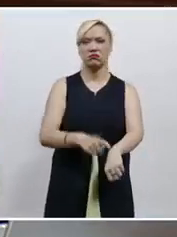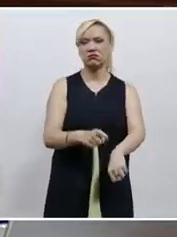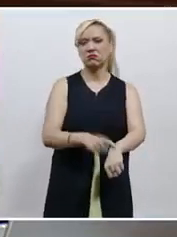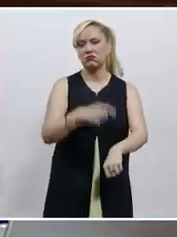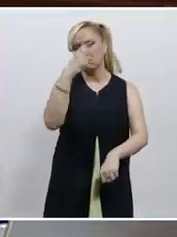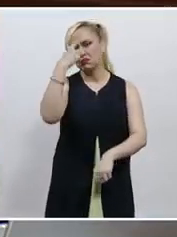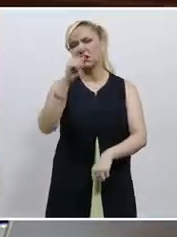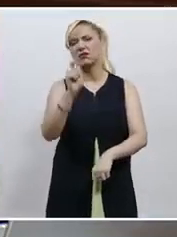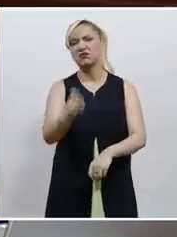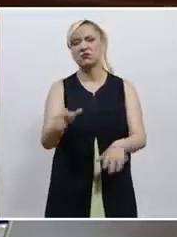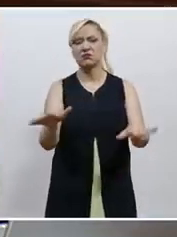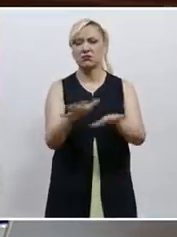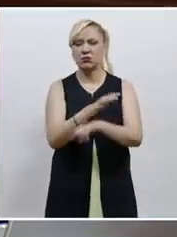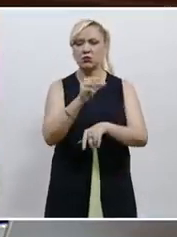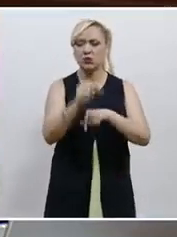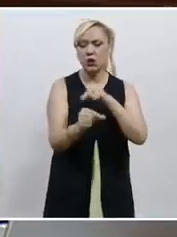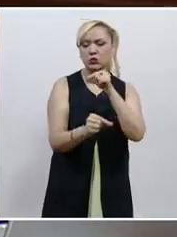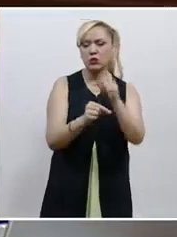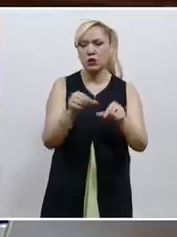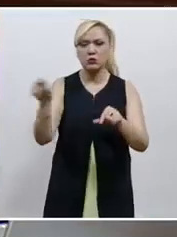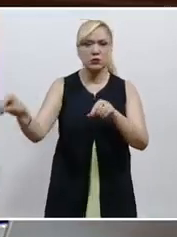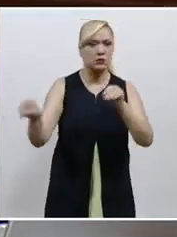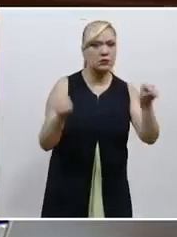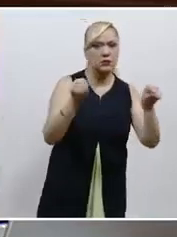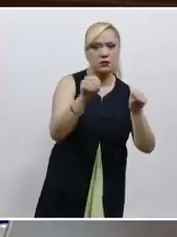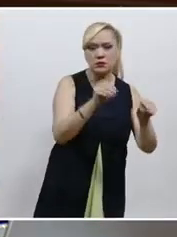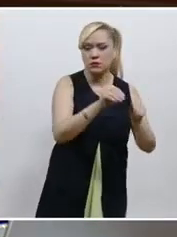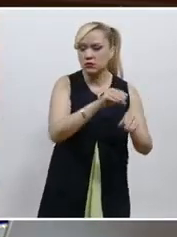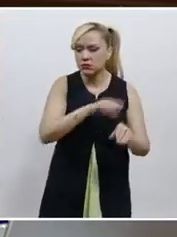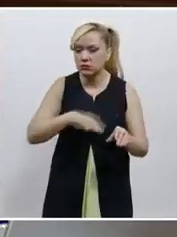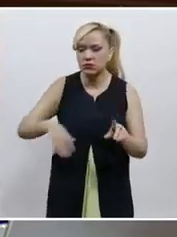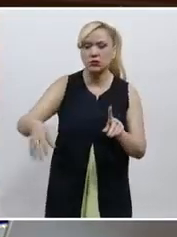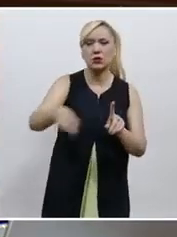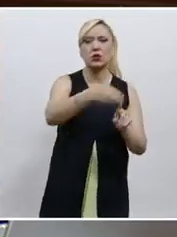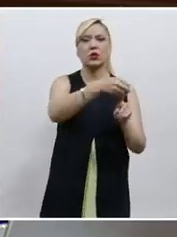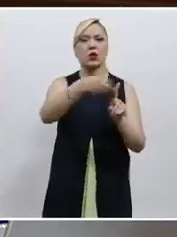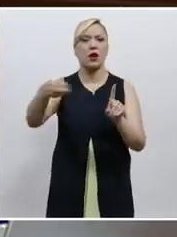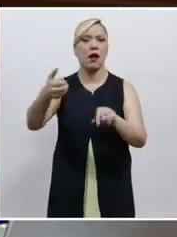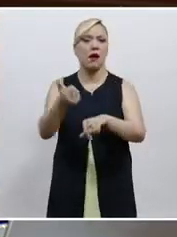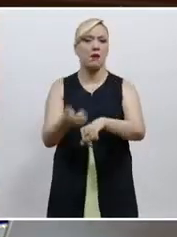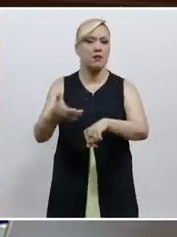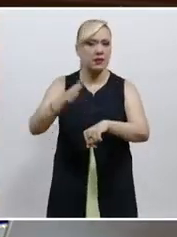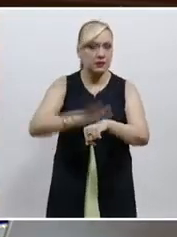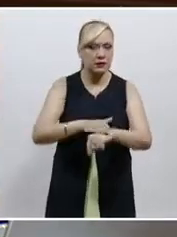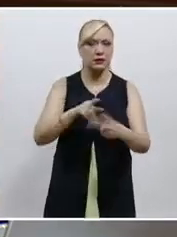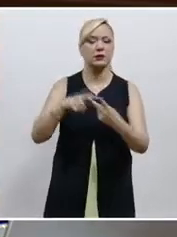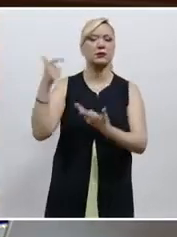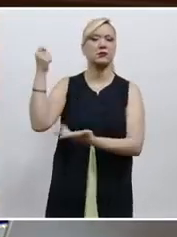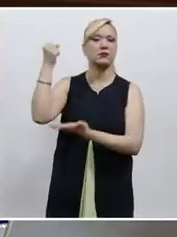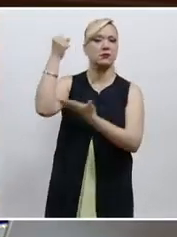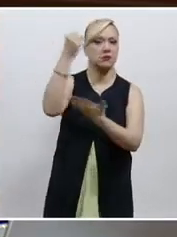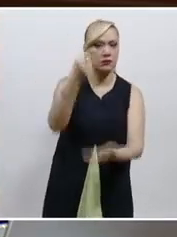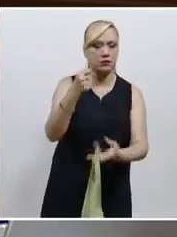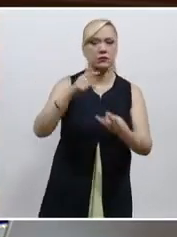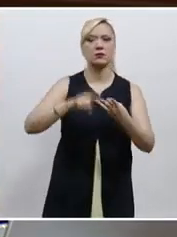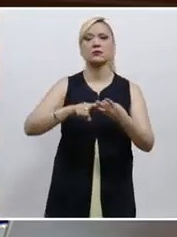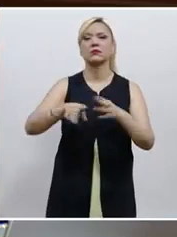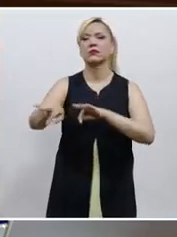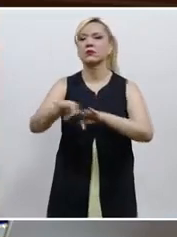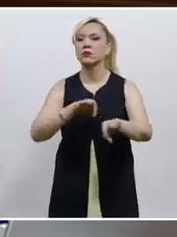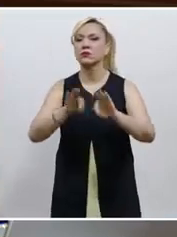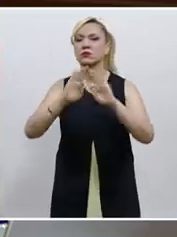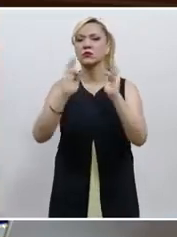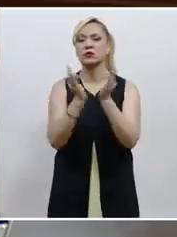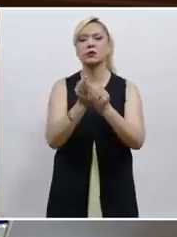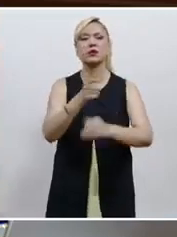realizar gradualmente el reajuste en el control administrativo, presupuestal y operativo de